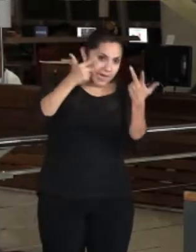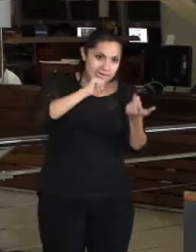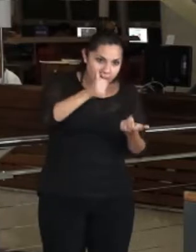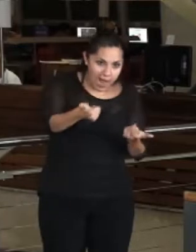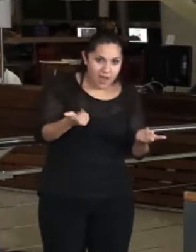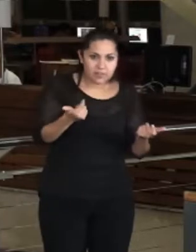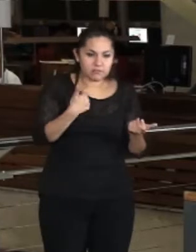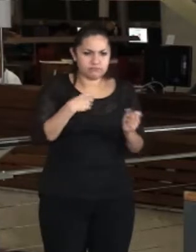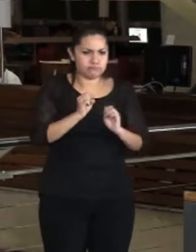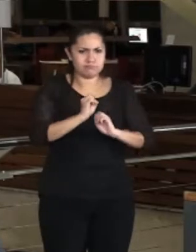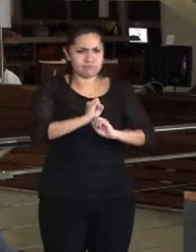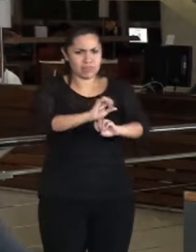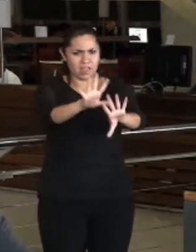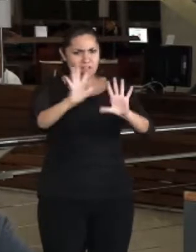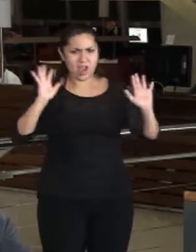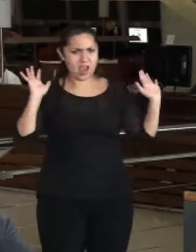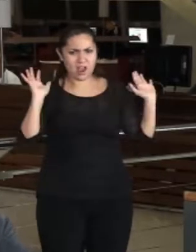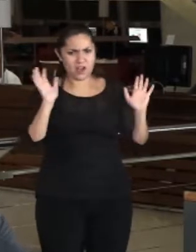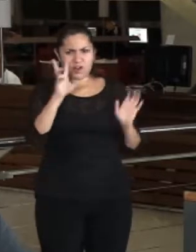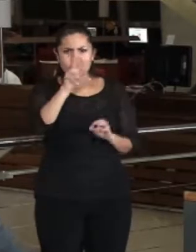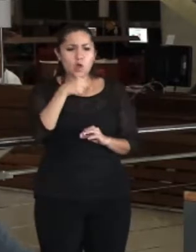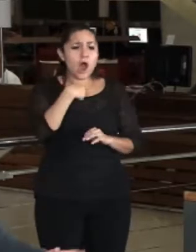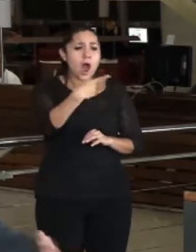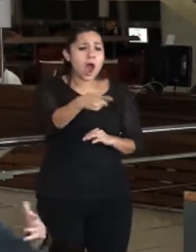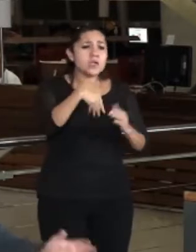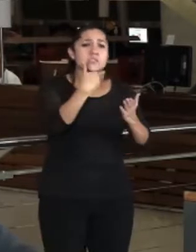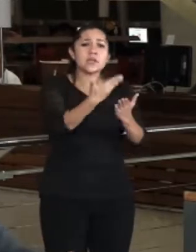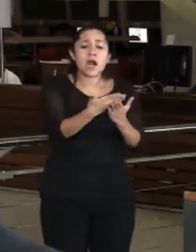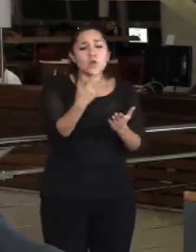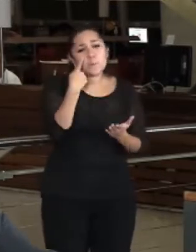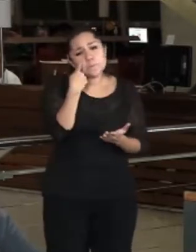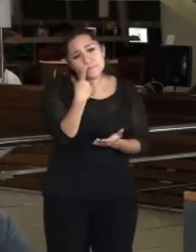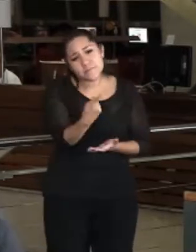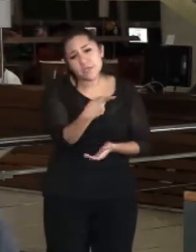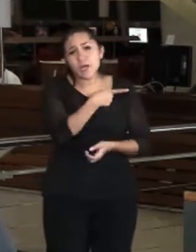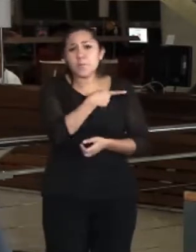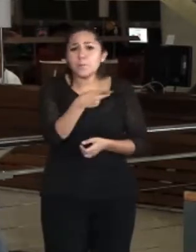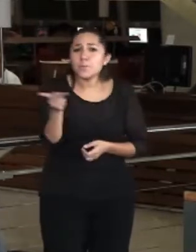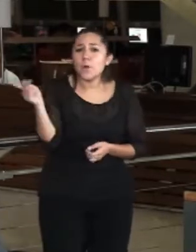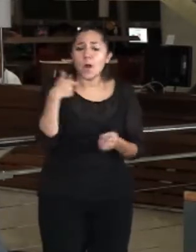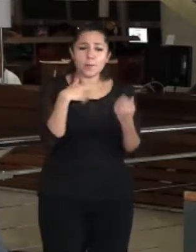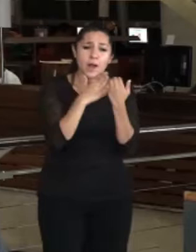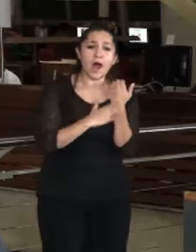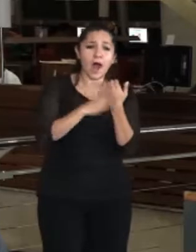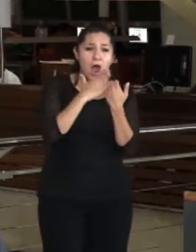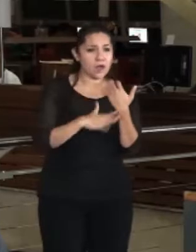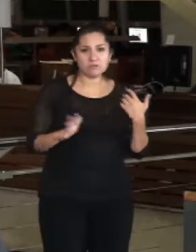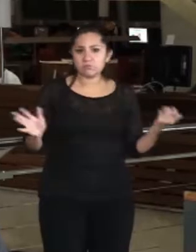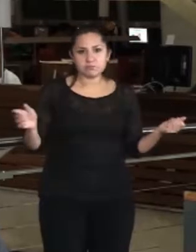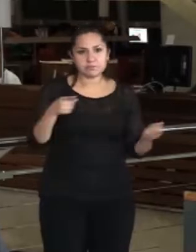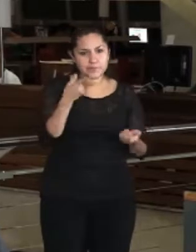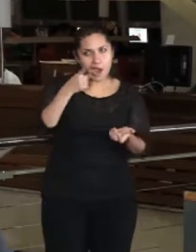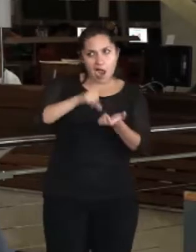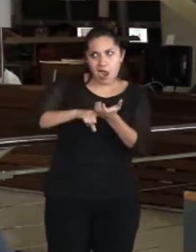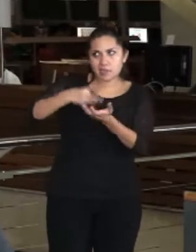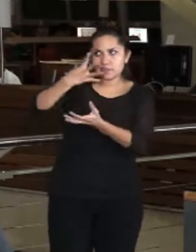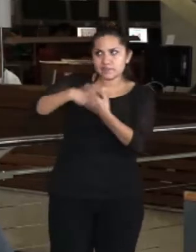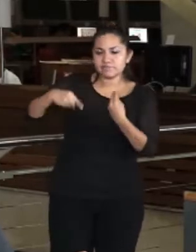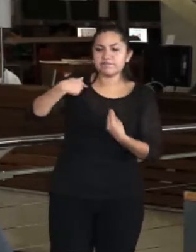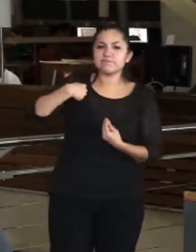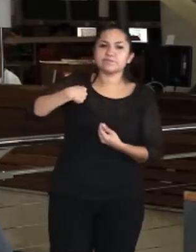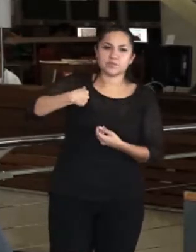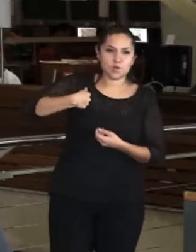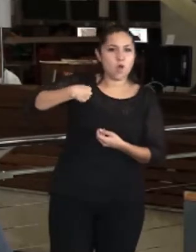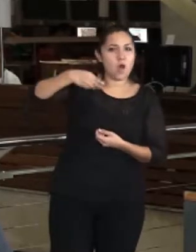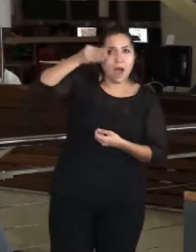yo lo dijo no lo voy a escuchar así decir devengaba lo y entonces él aprendió a yo veo muchos niños